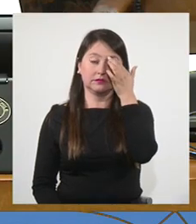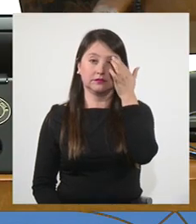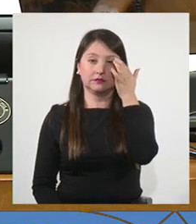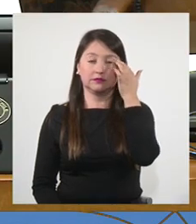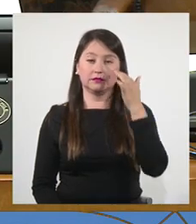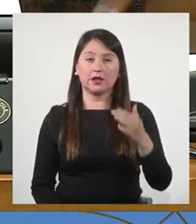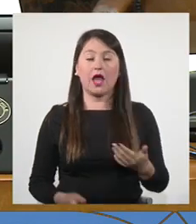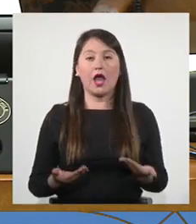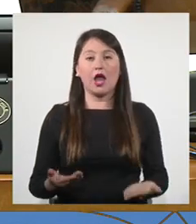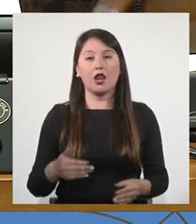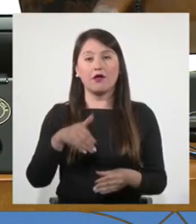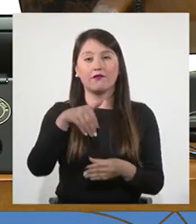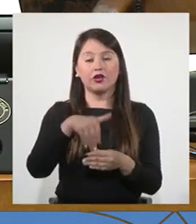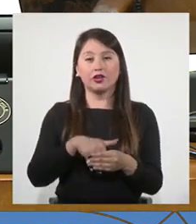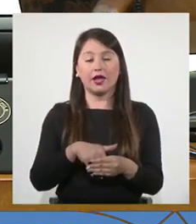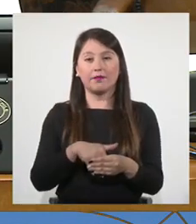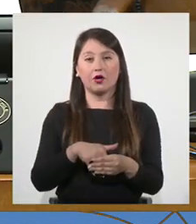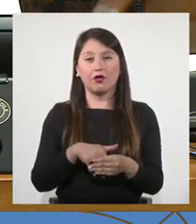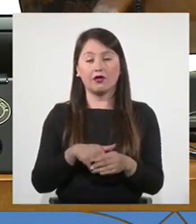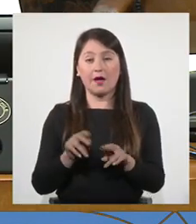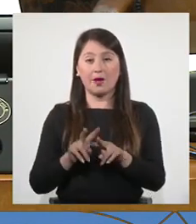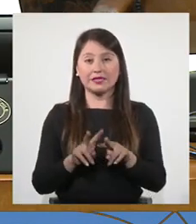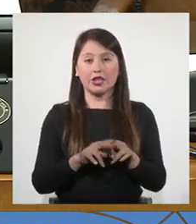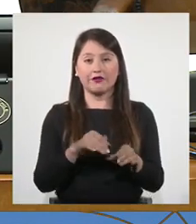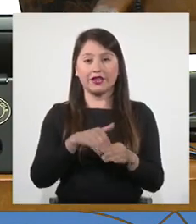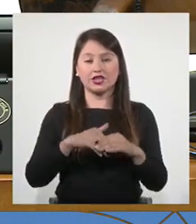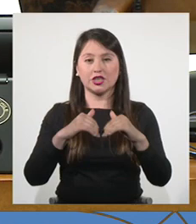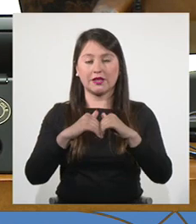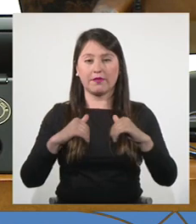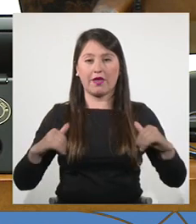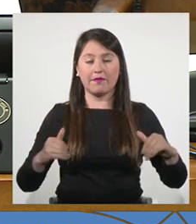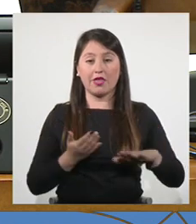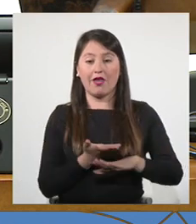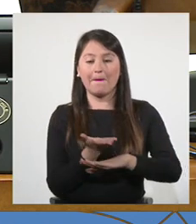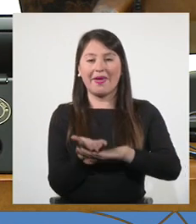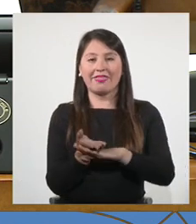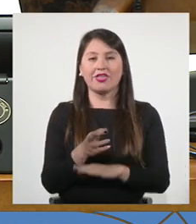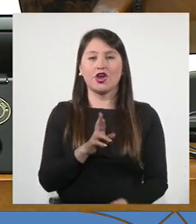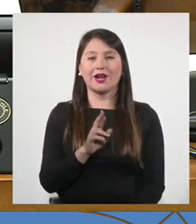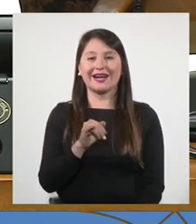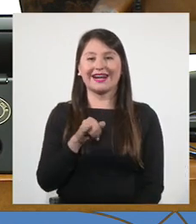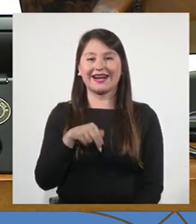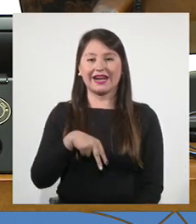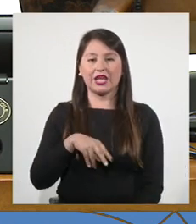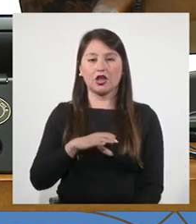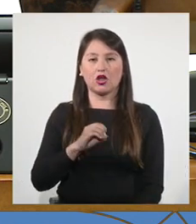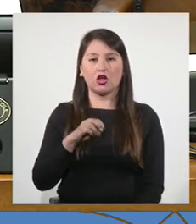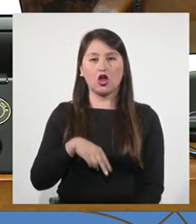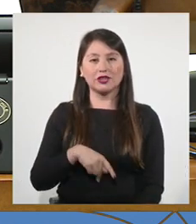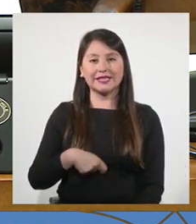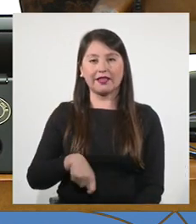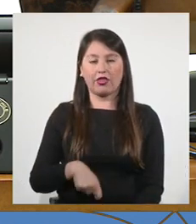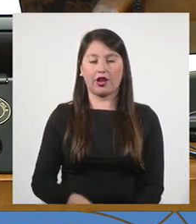Estamos votando haciendo la votación separada pedida por la senadora Jimena Rincón.